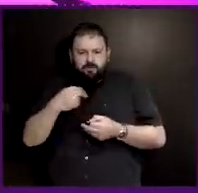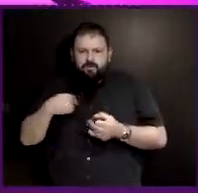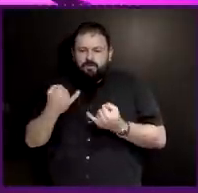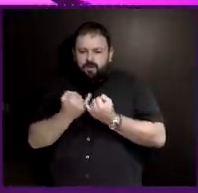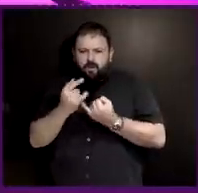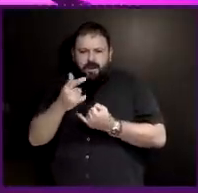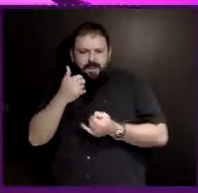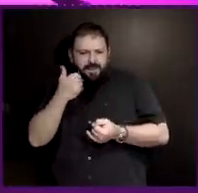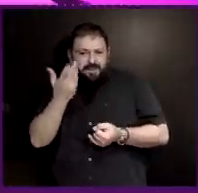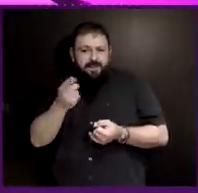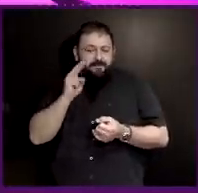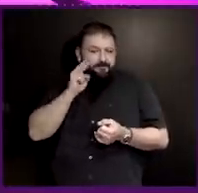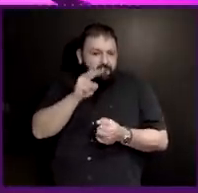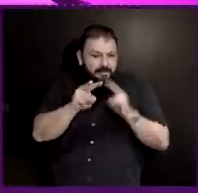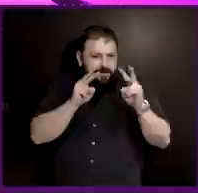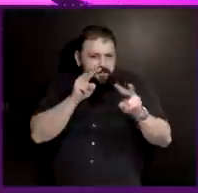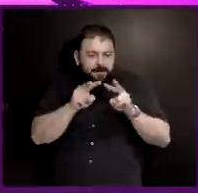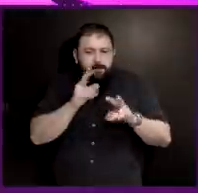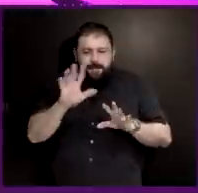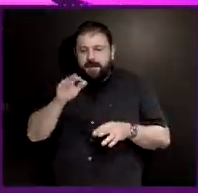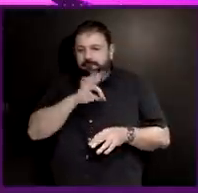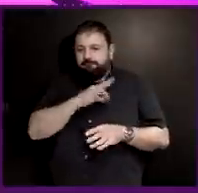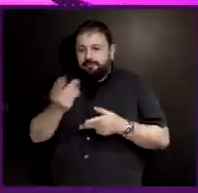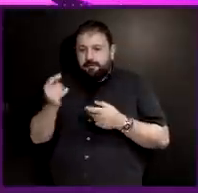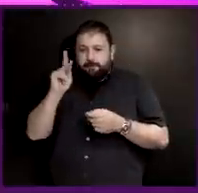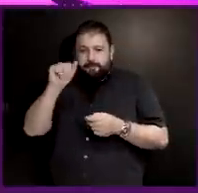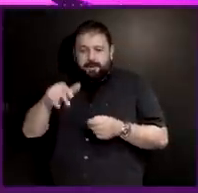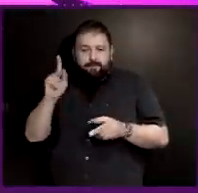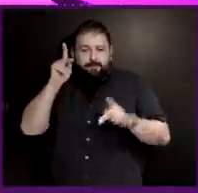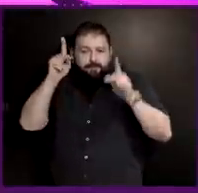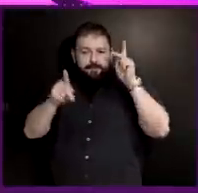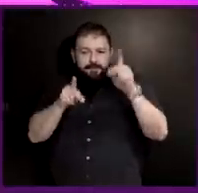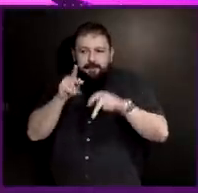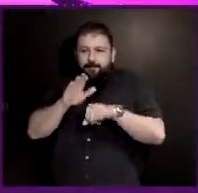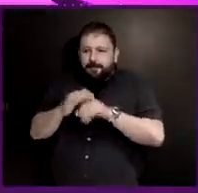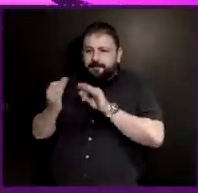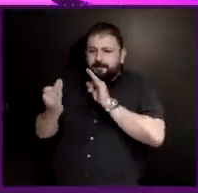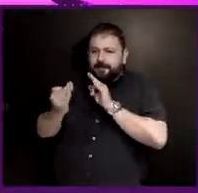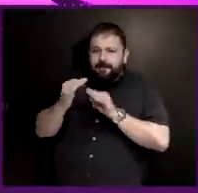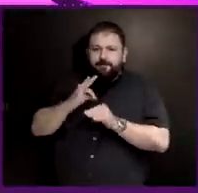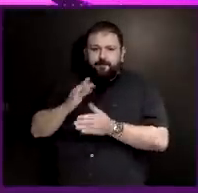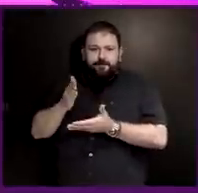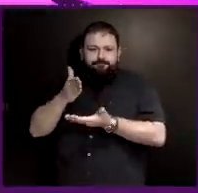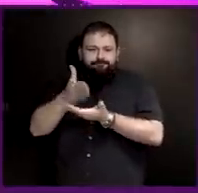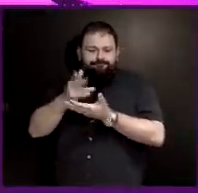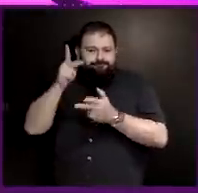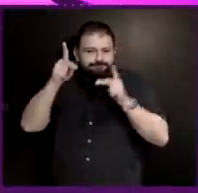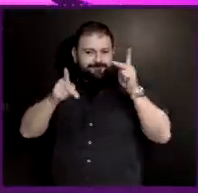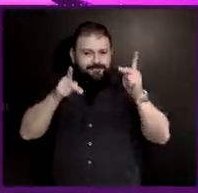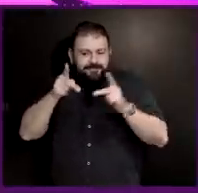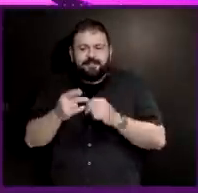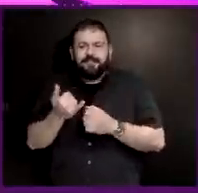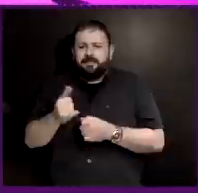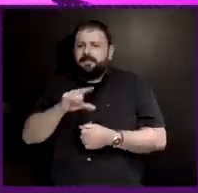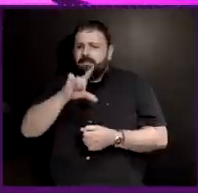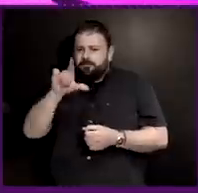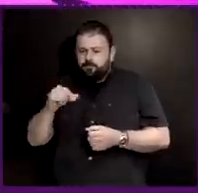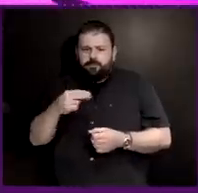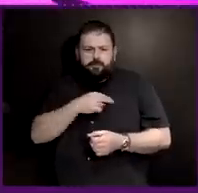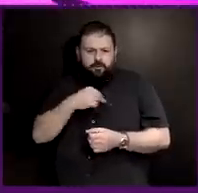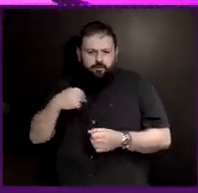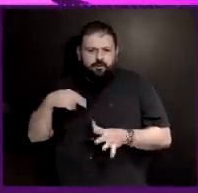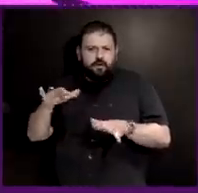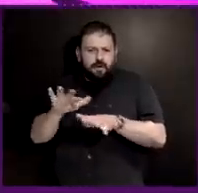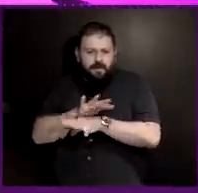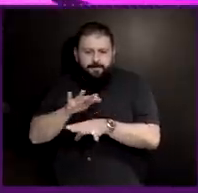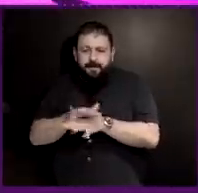que vayan planeando visitar la ciudad que les quede más cerca, dependiendo de los países en donde están. Después cambiaremos también la sede